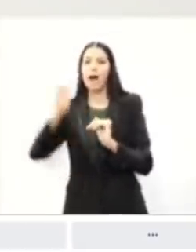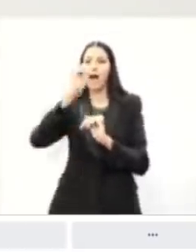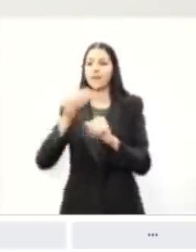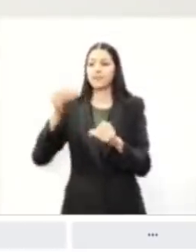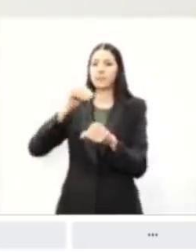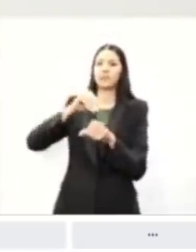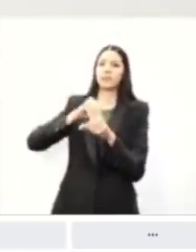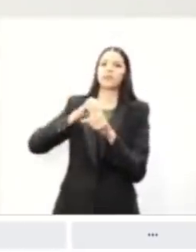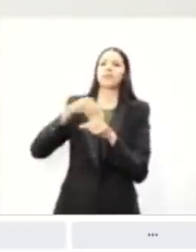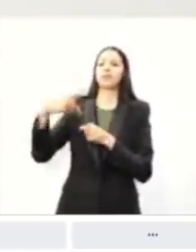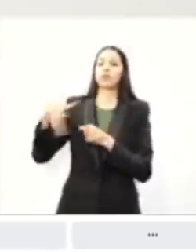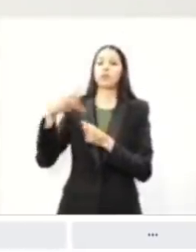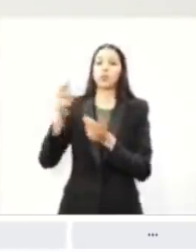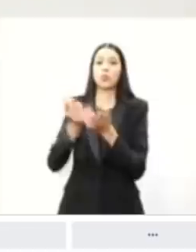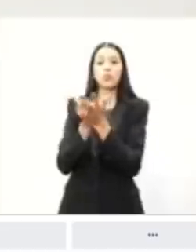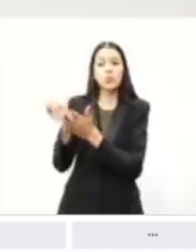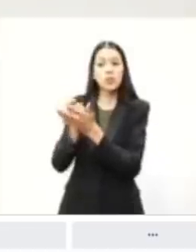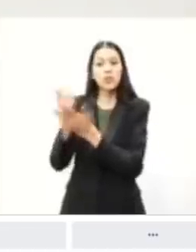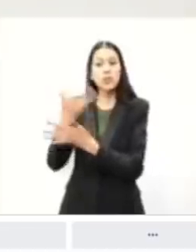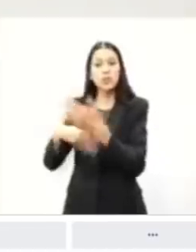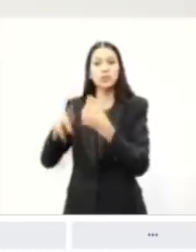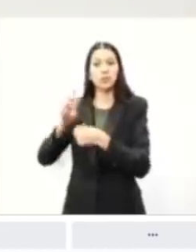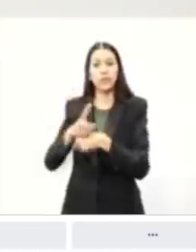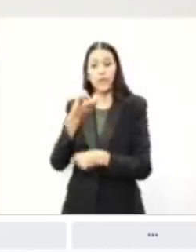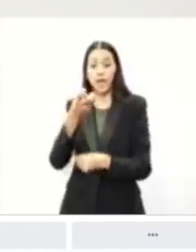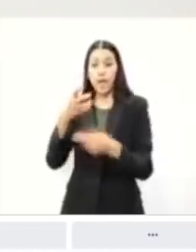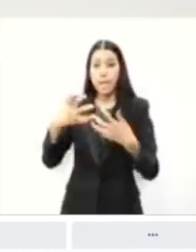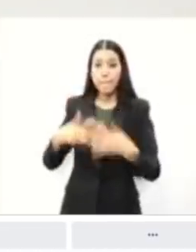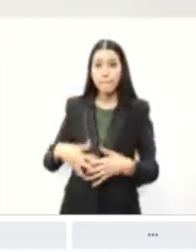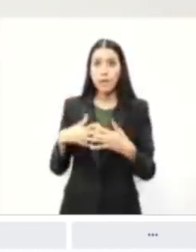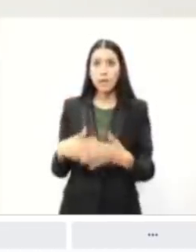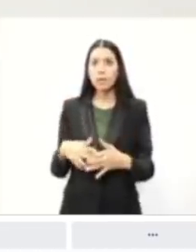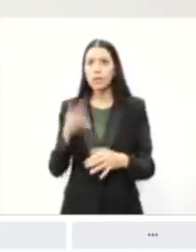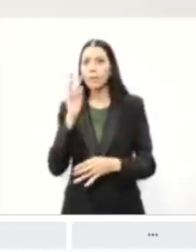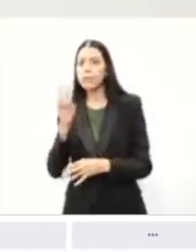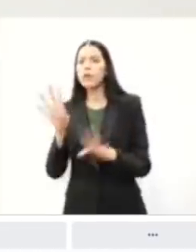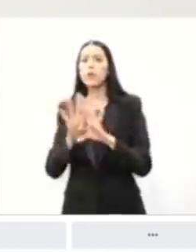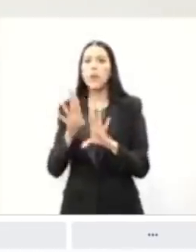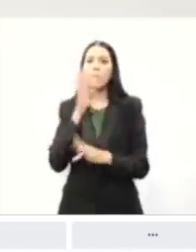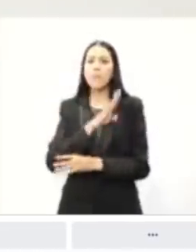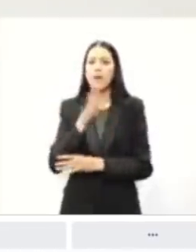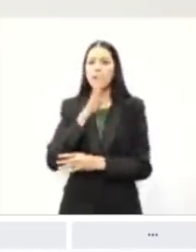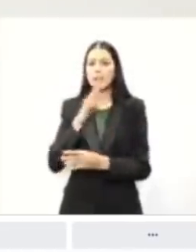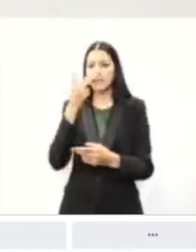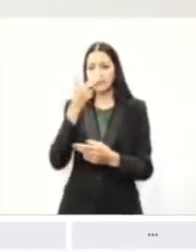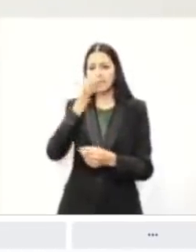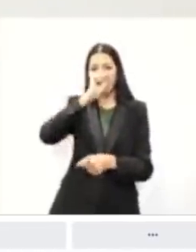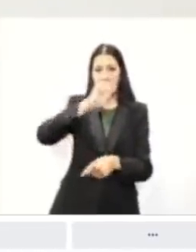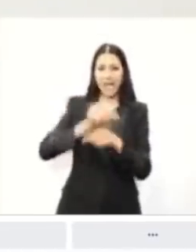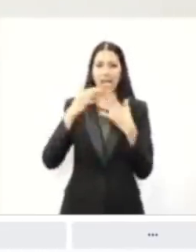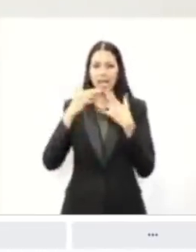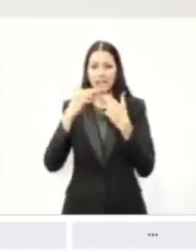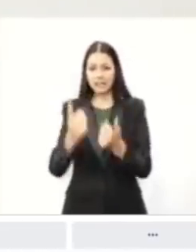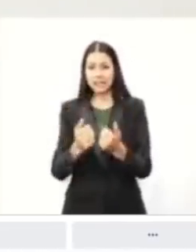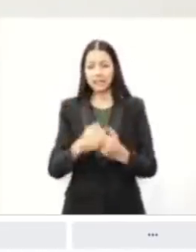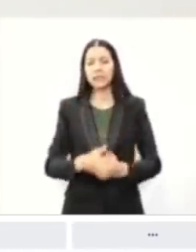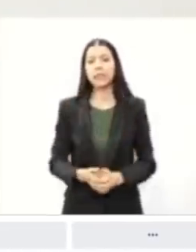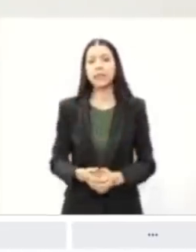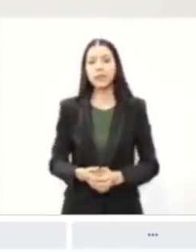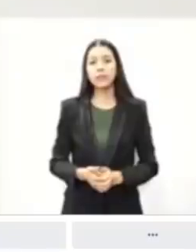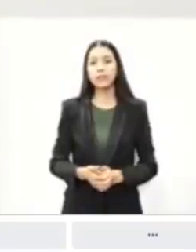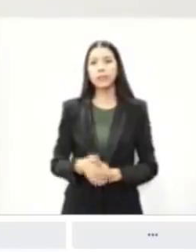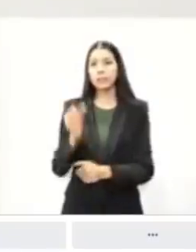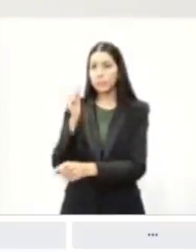percepciones salariales. Transferencias a empresas calificadas como irregulares por la Secretaría de Hacienda y Crédito Público.